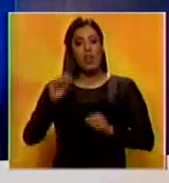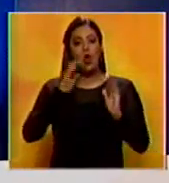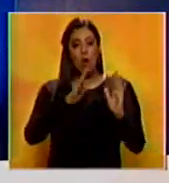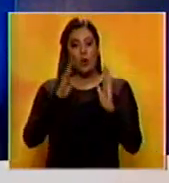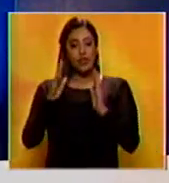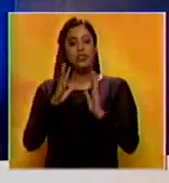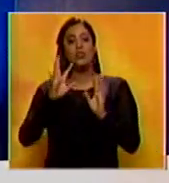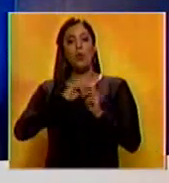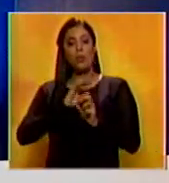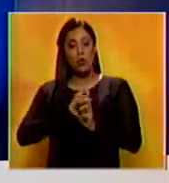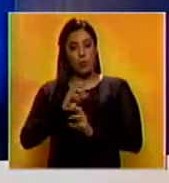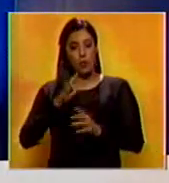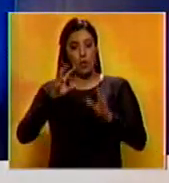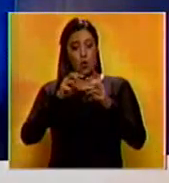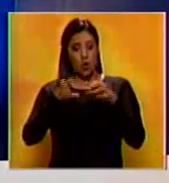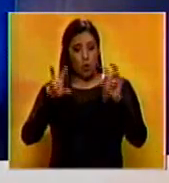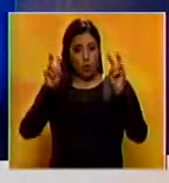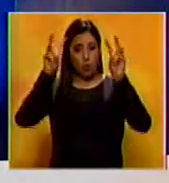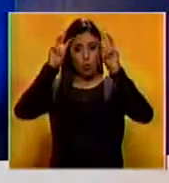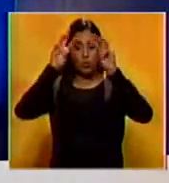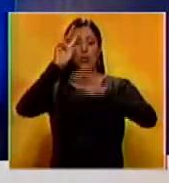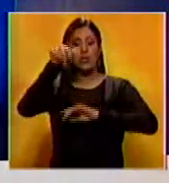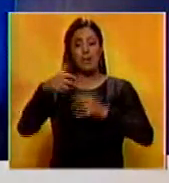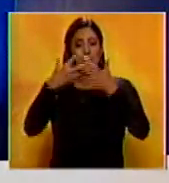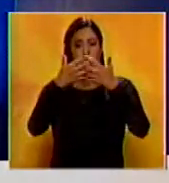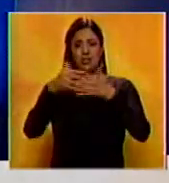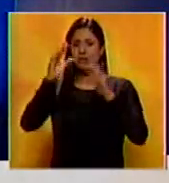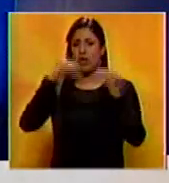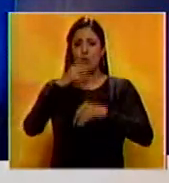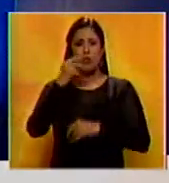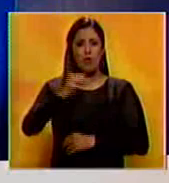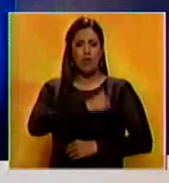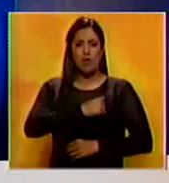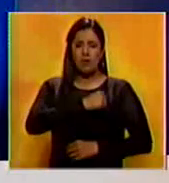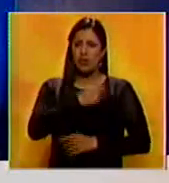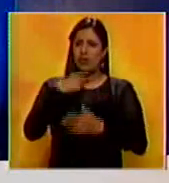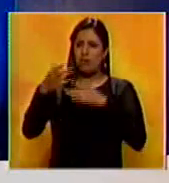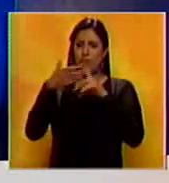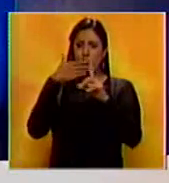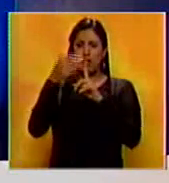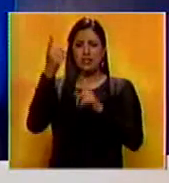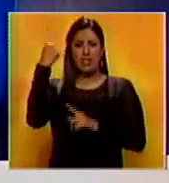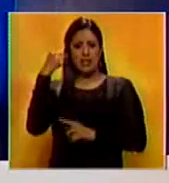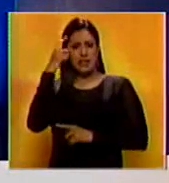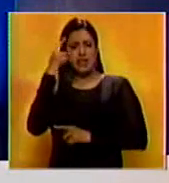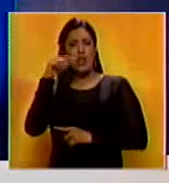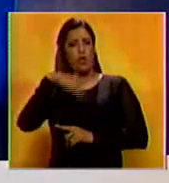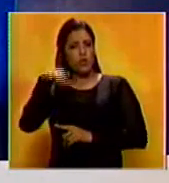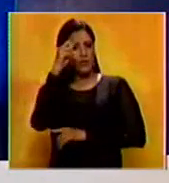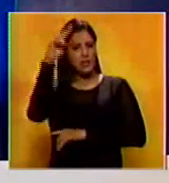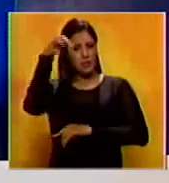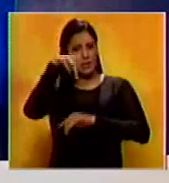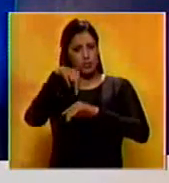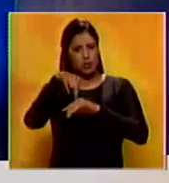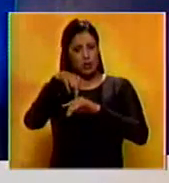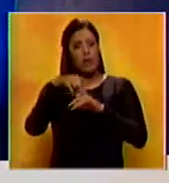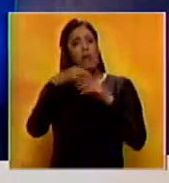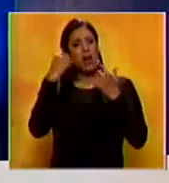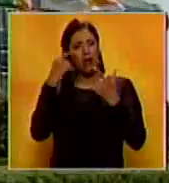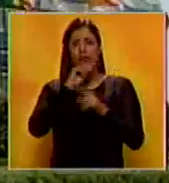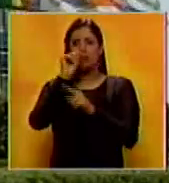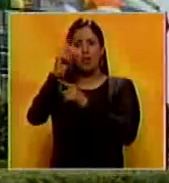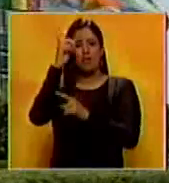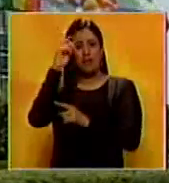la Organización de las Naciones Unidas y Estados Unidos condenaron los lamentables hechos ocurridos el día de ayer en la asamblea nacional